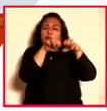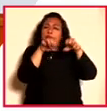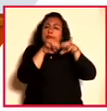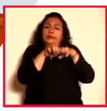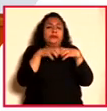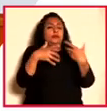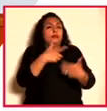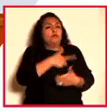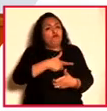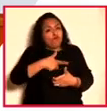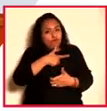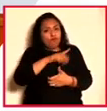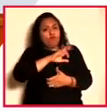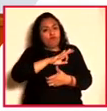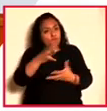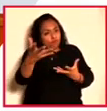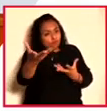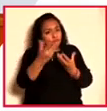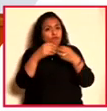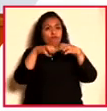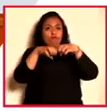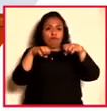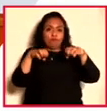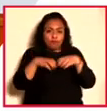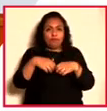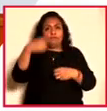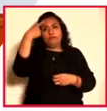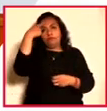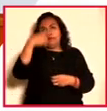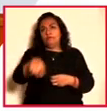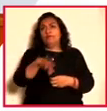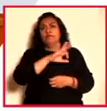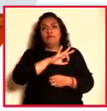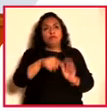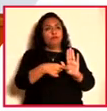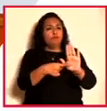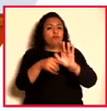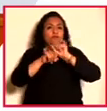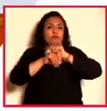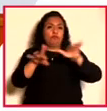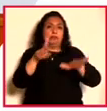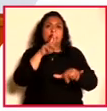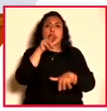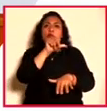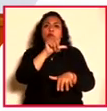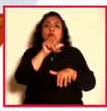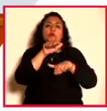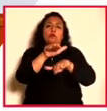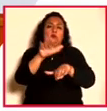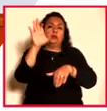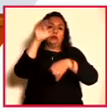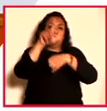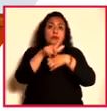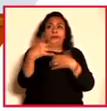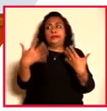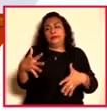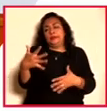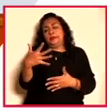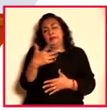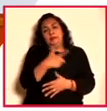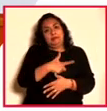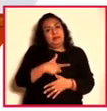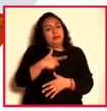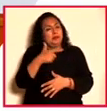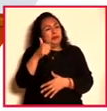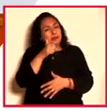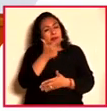gusto que podamos hacer equipo para lograr llevar a ustedes la mejor información cultural. Pues muy halagado, Laura, como siempre es un honor compartir